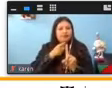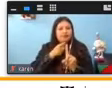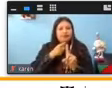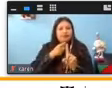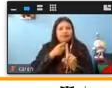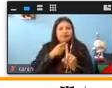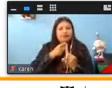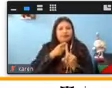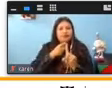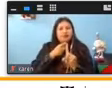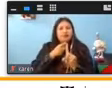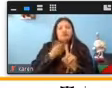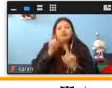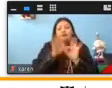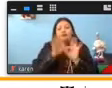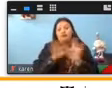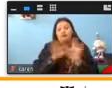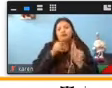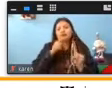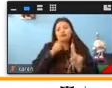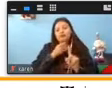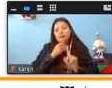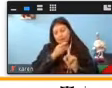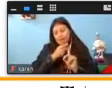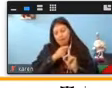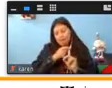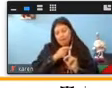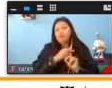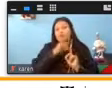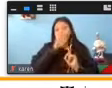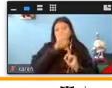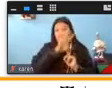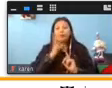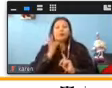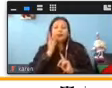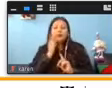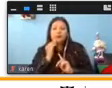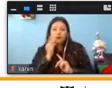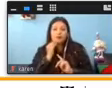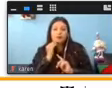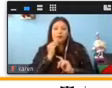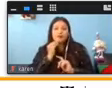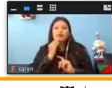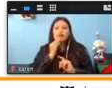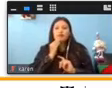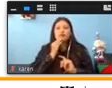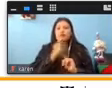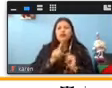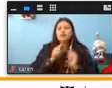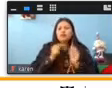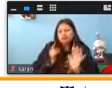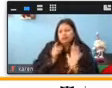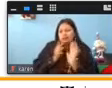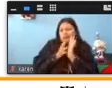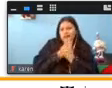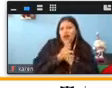es muy importante señalar también, perdón, que en estas experiencias se narraron